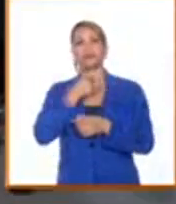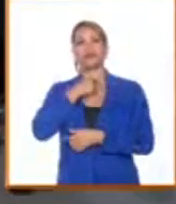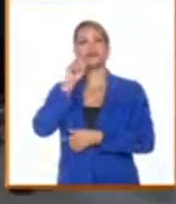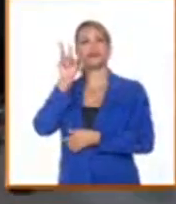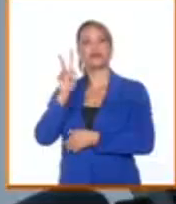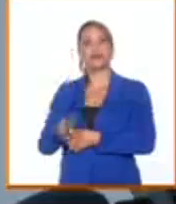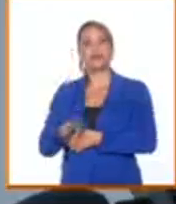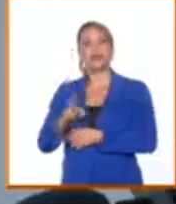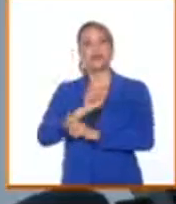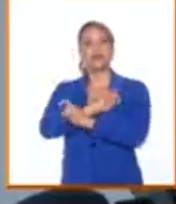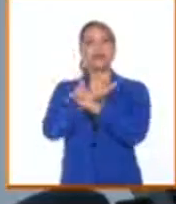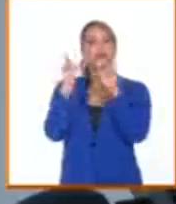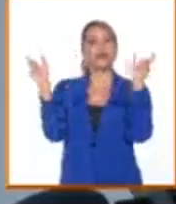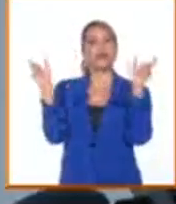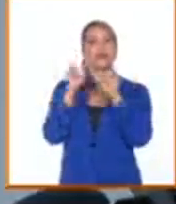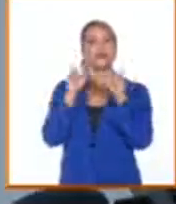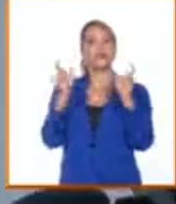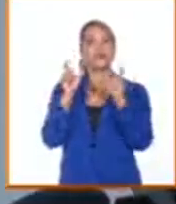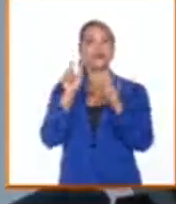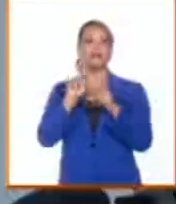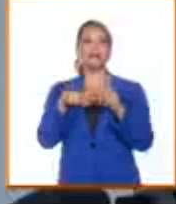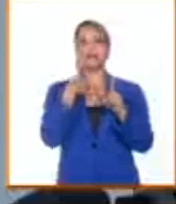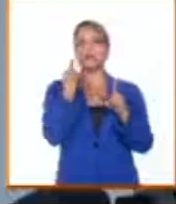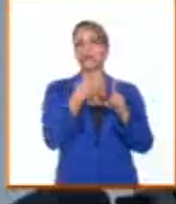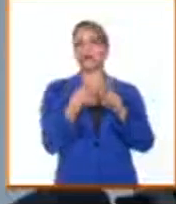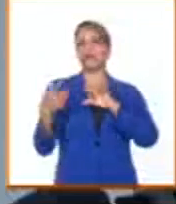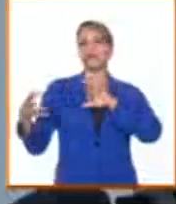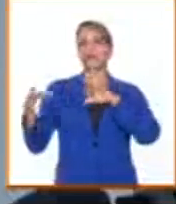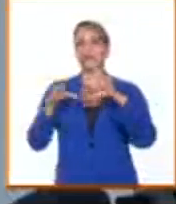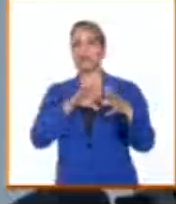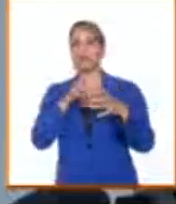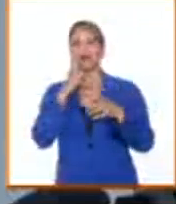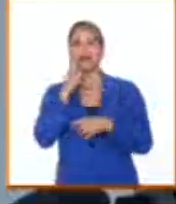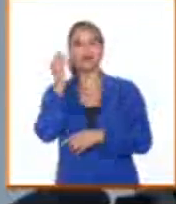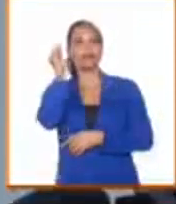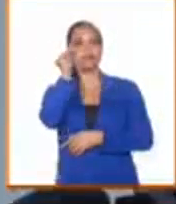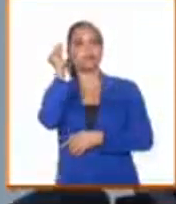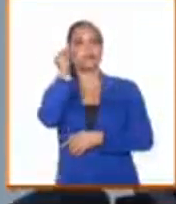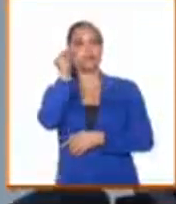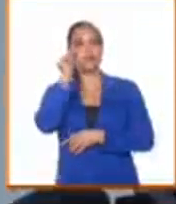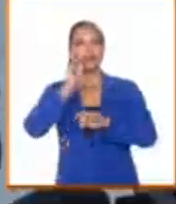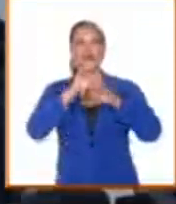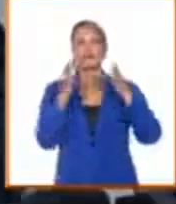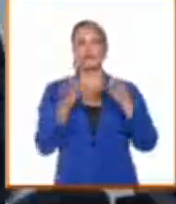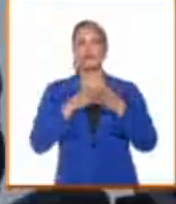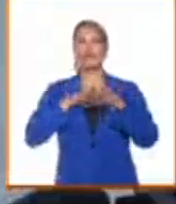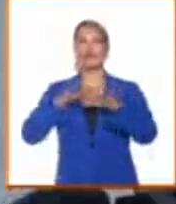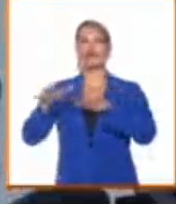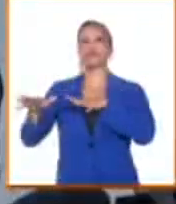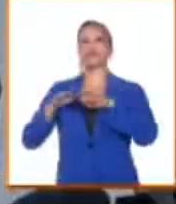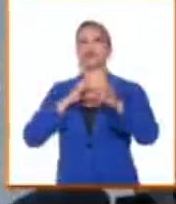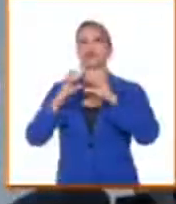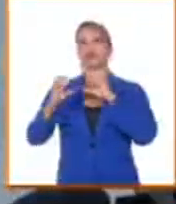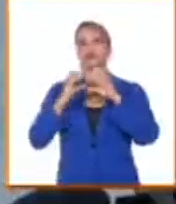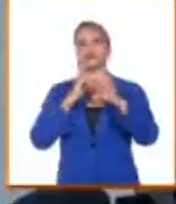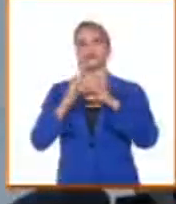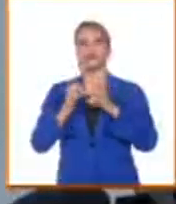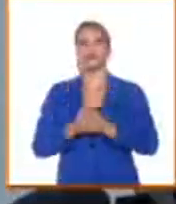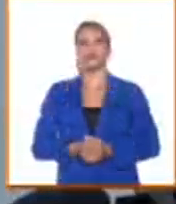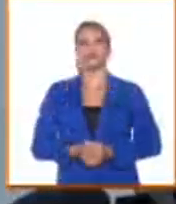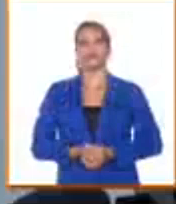de los impactos y de la manera en que han sido recepcionadas las acciones de comunicación en los públicos